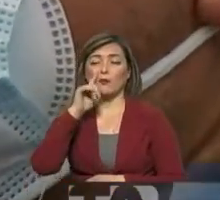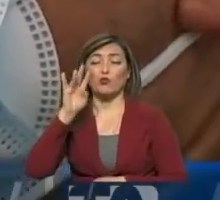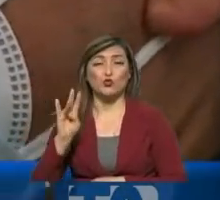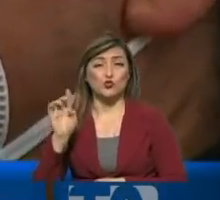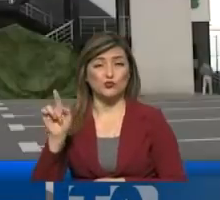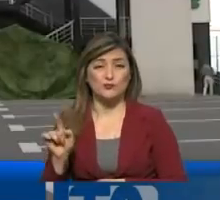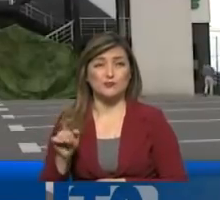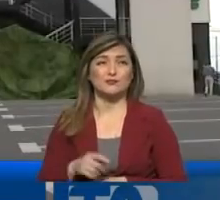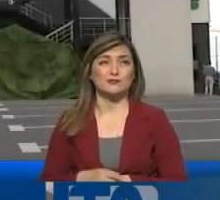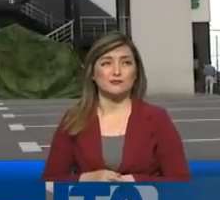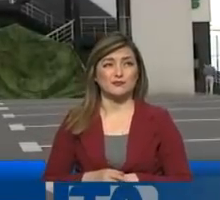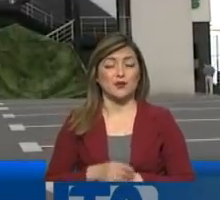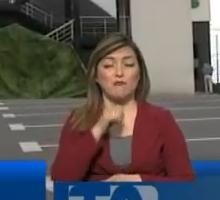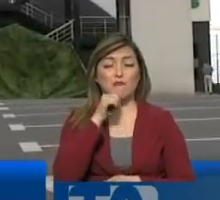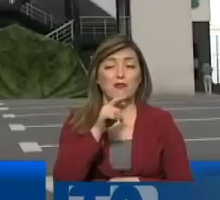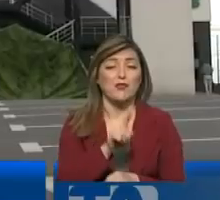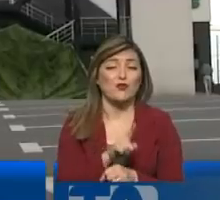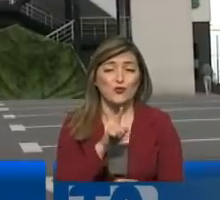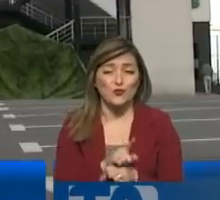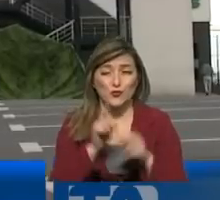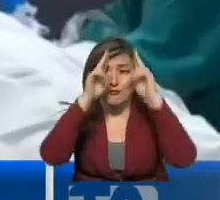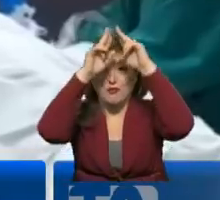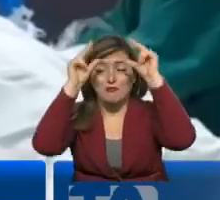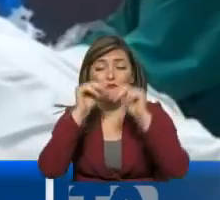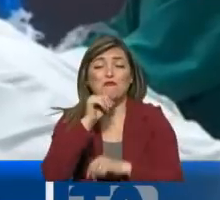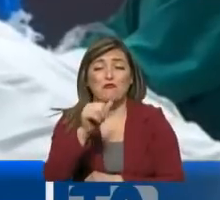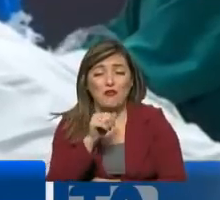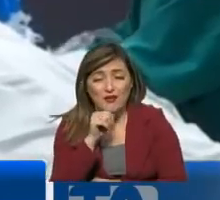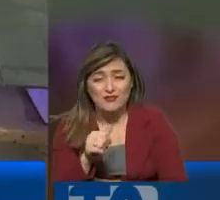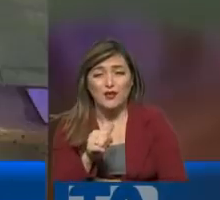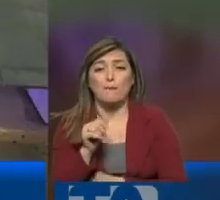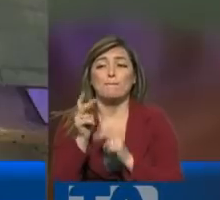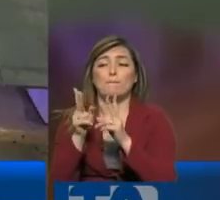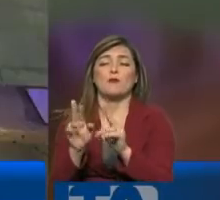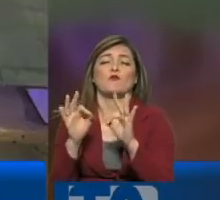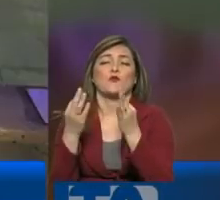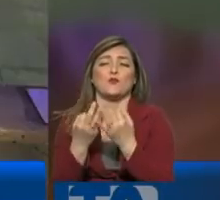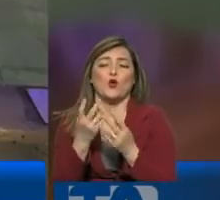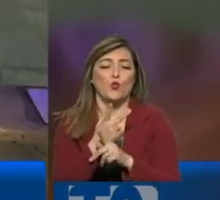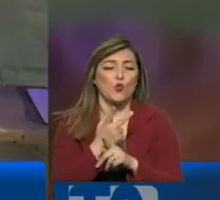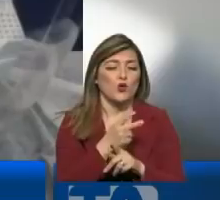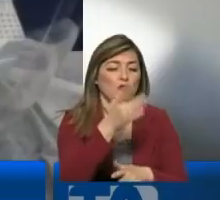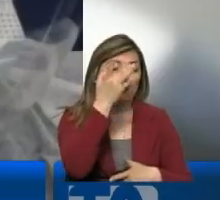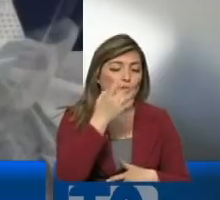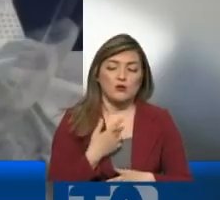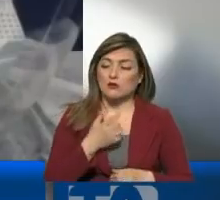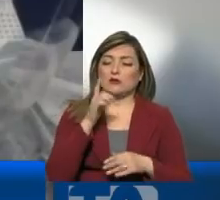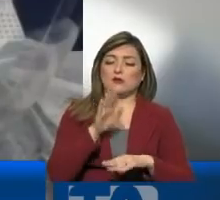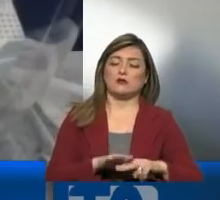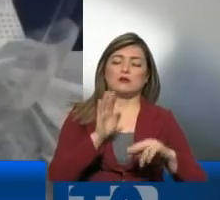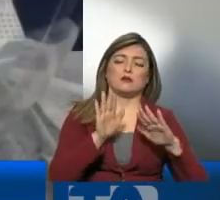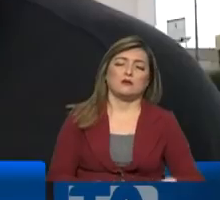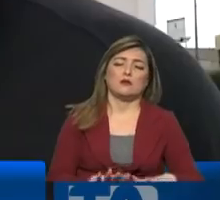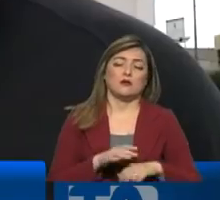en tanto, sostiene que por la falta de personal médico en el hospital, los mismos familiares deben cuidar de sus pacientes. Nos